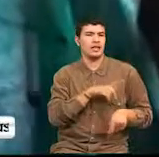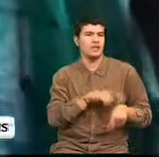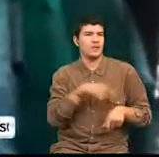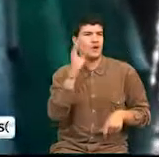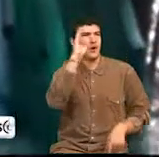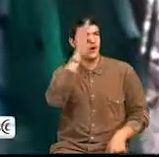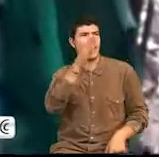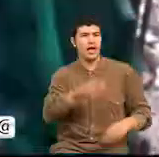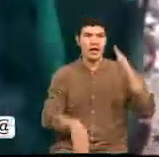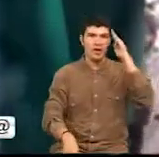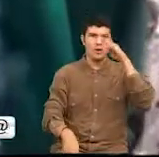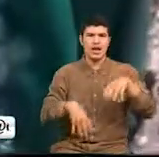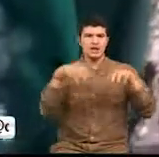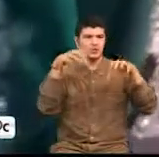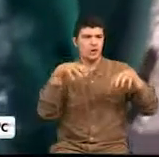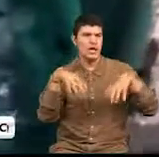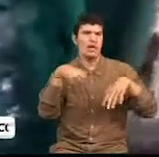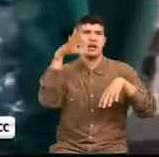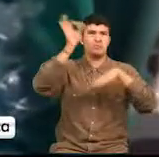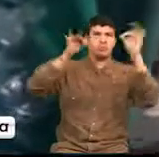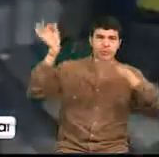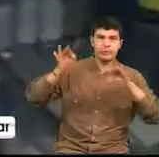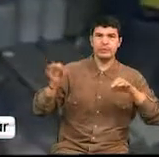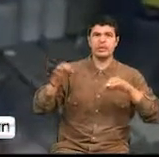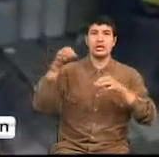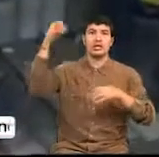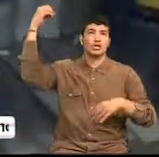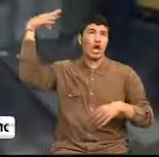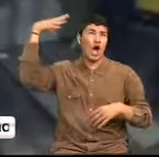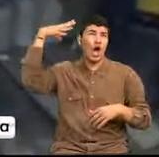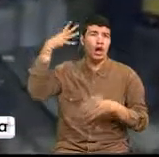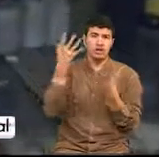saludando, llueva, truene, relampaguee o haga un sol,